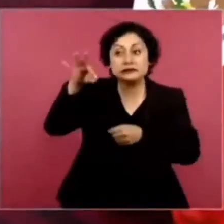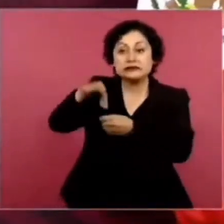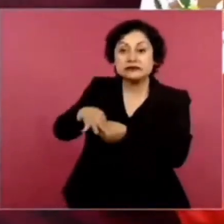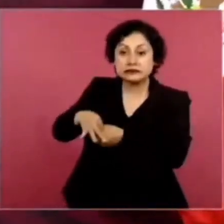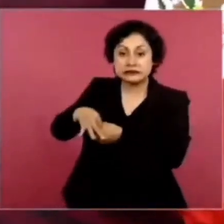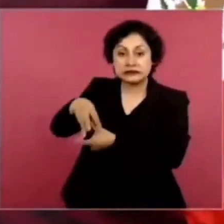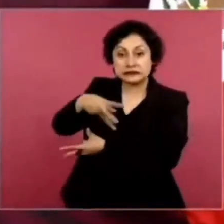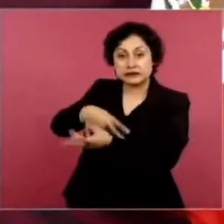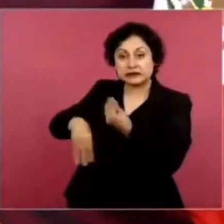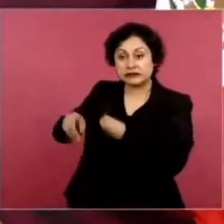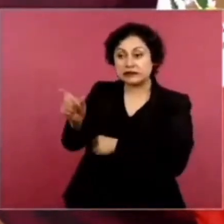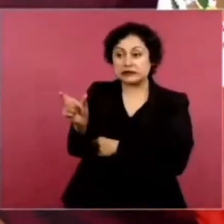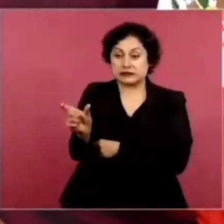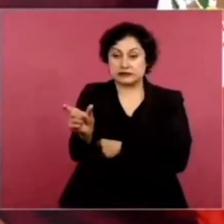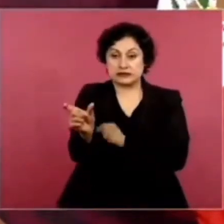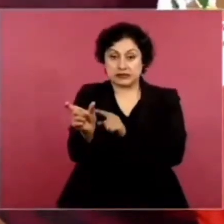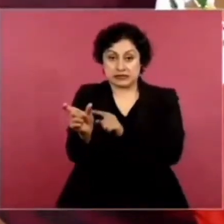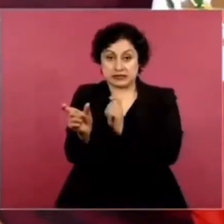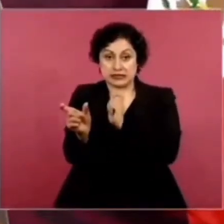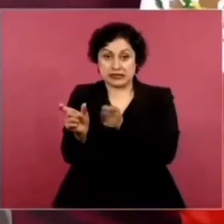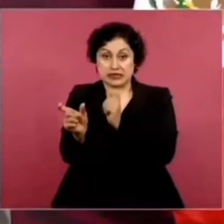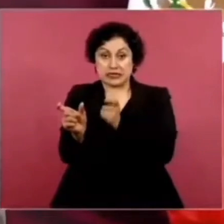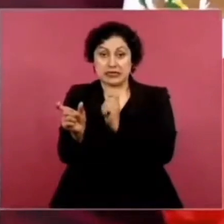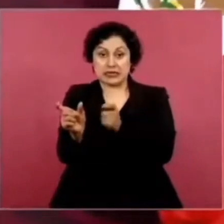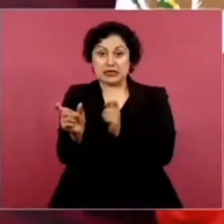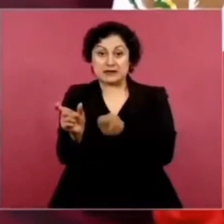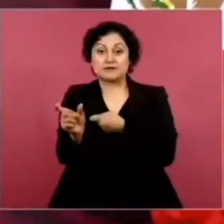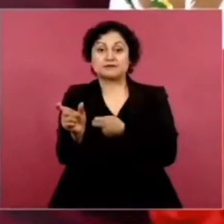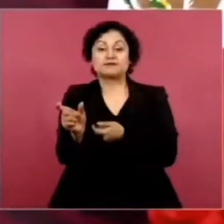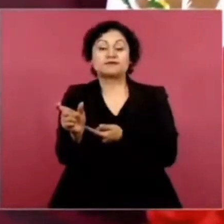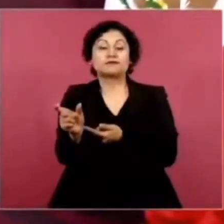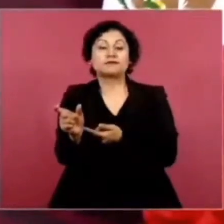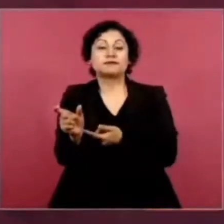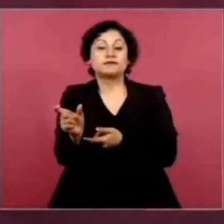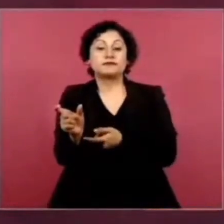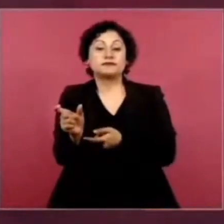a una tienda y con esa tarjeta